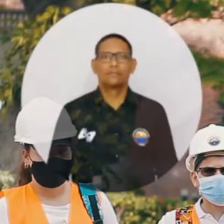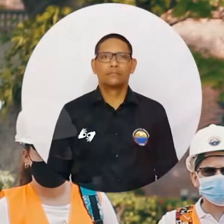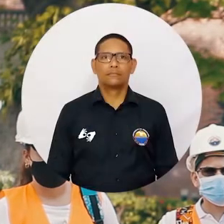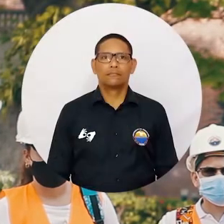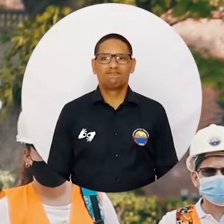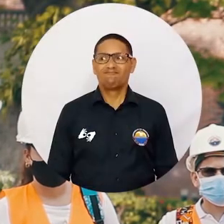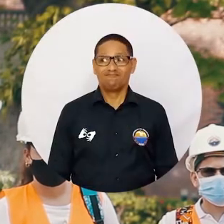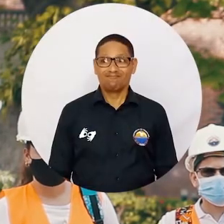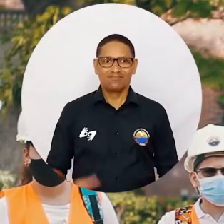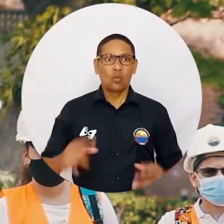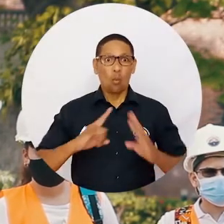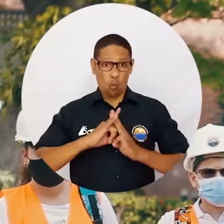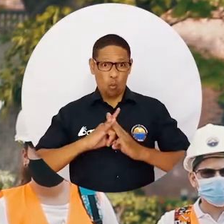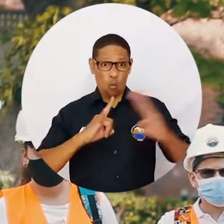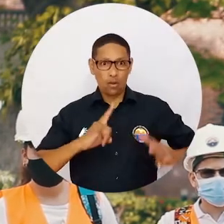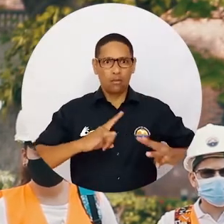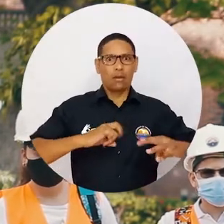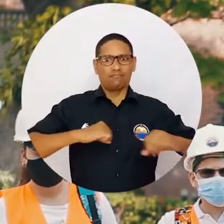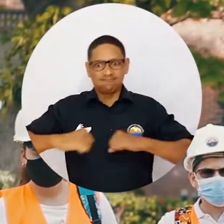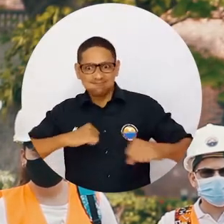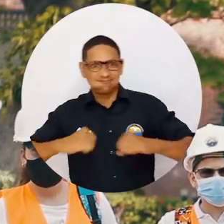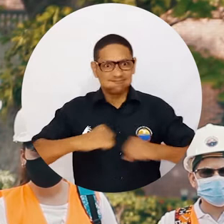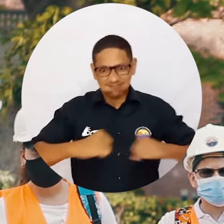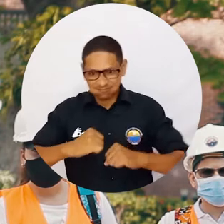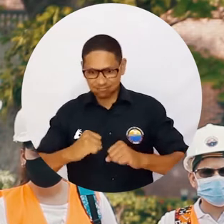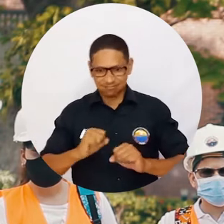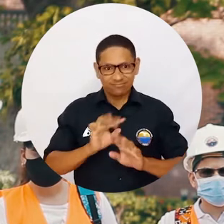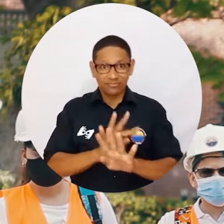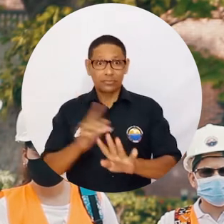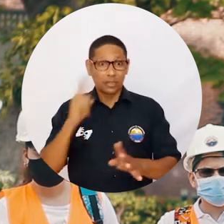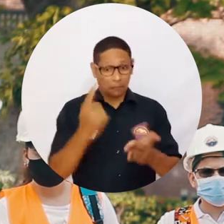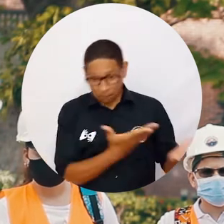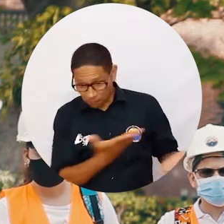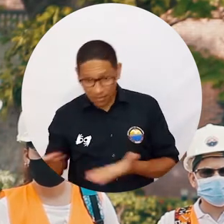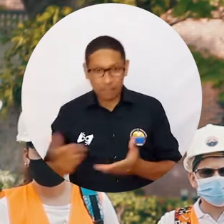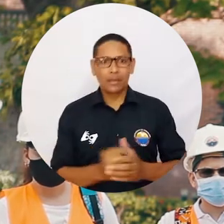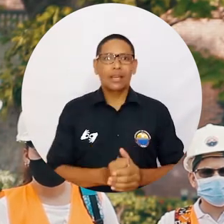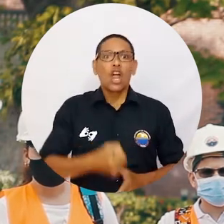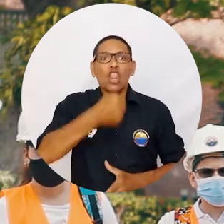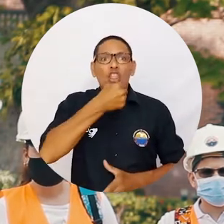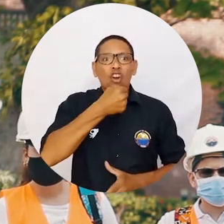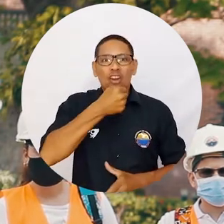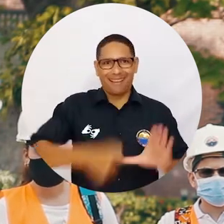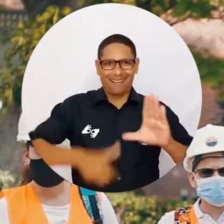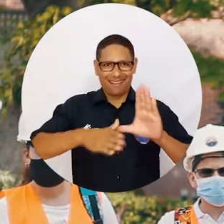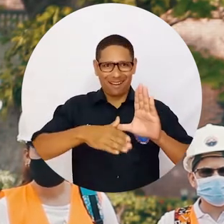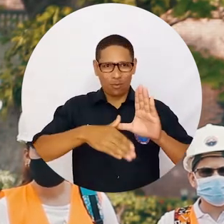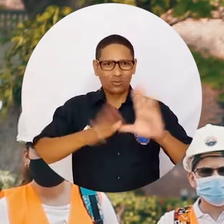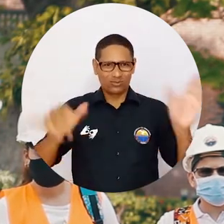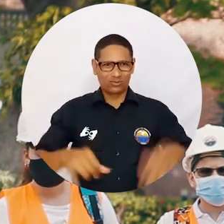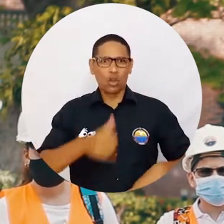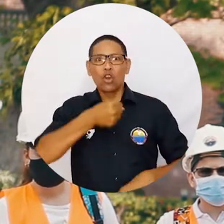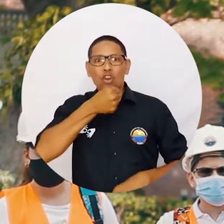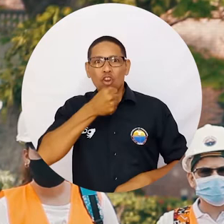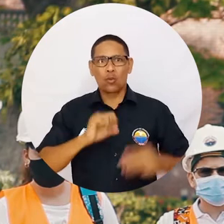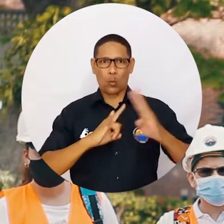Haciendo parte de la consigna Unimagdalena se moviliza, te damos la bienvenida al Campus TV, programa institucional de la Universidad del